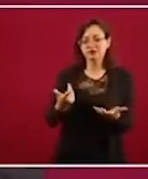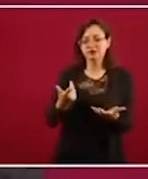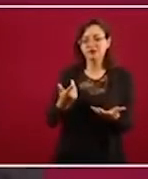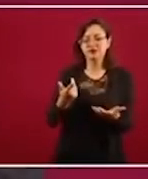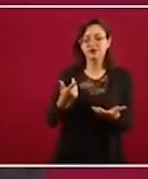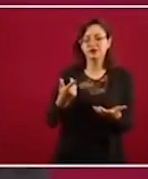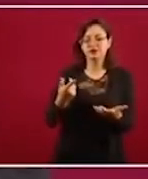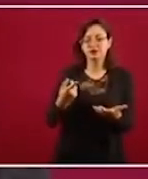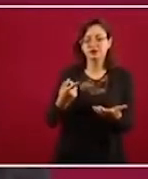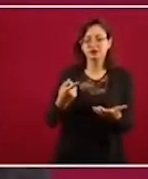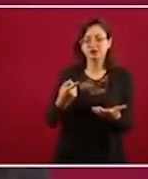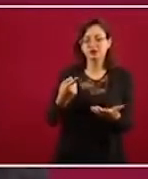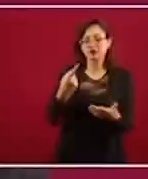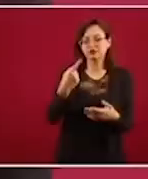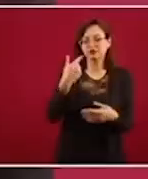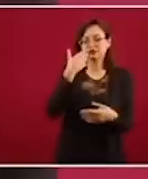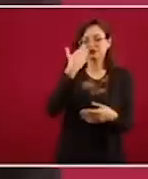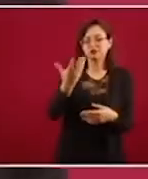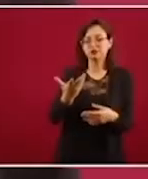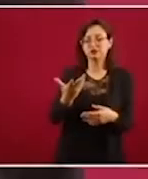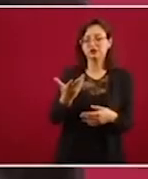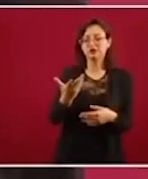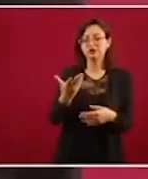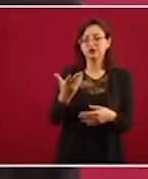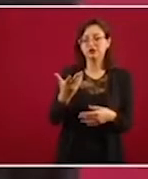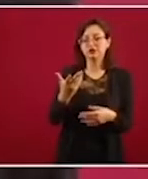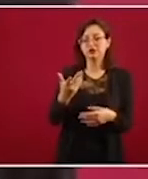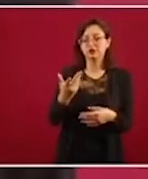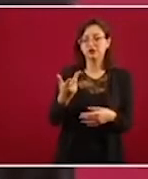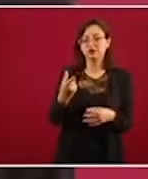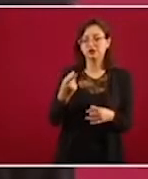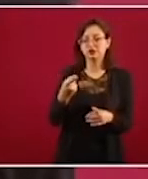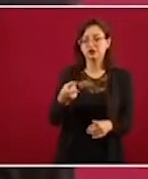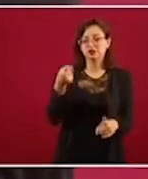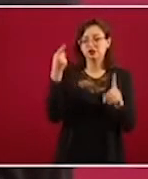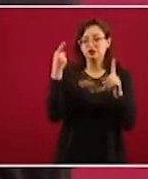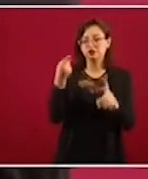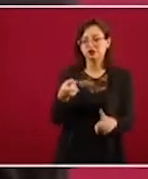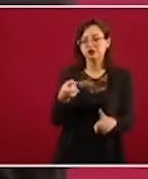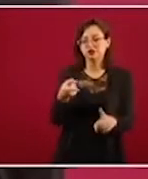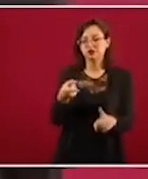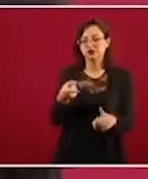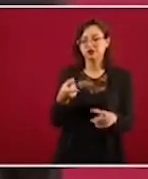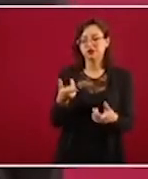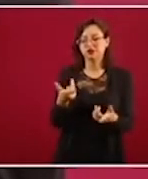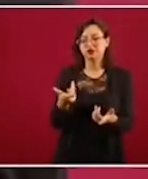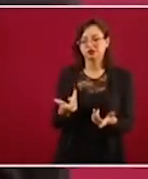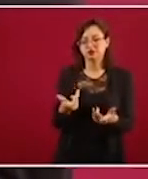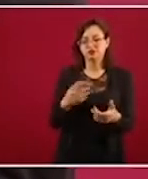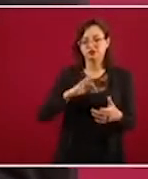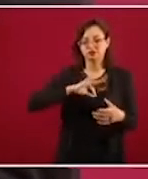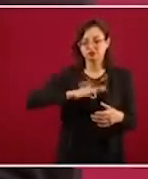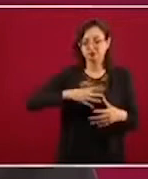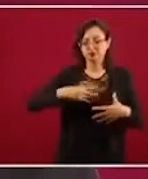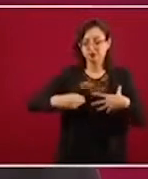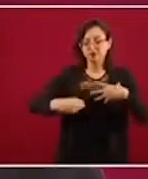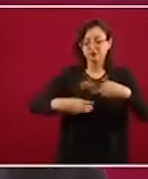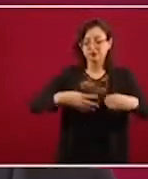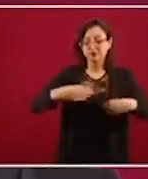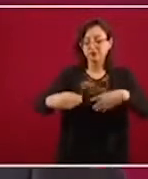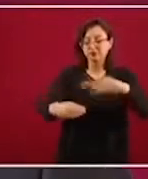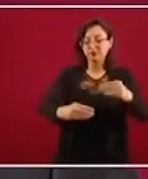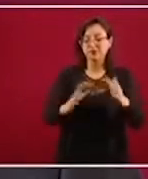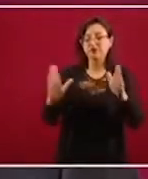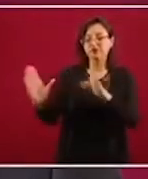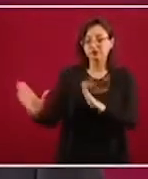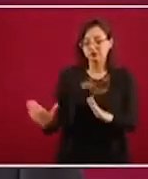es que el crecimiento sea conducido, y eso